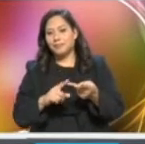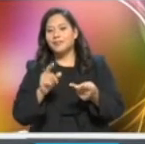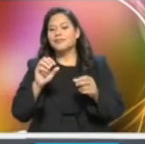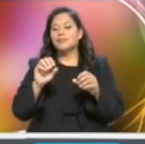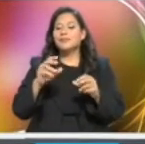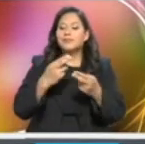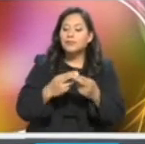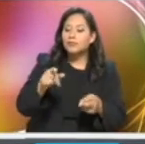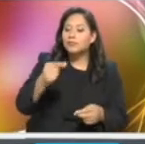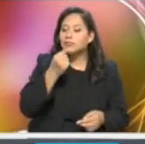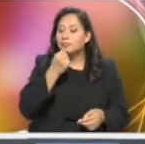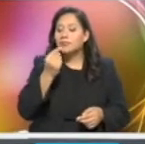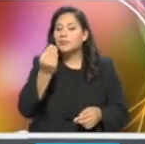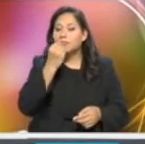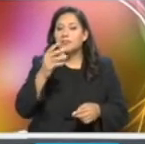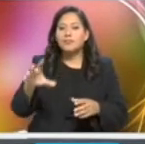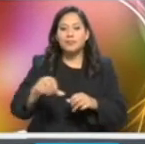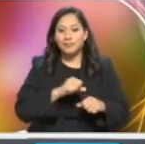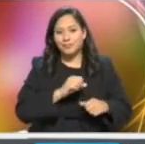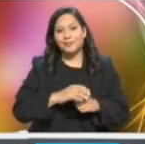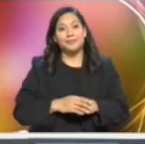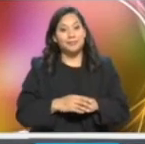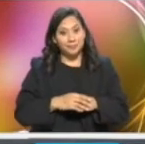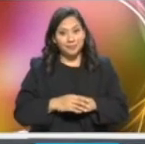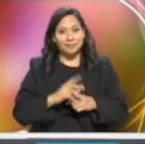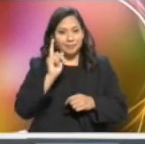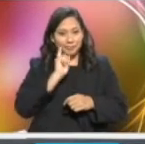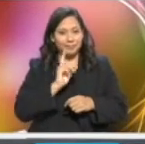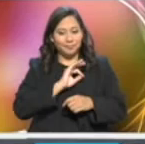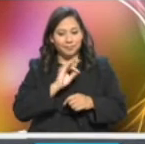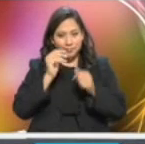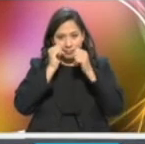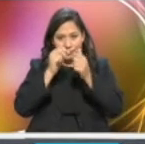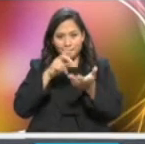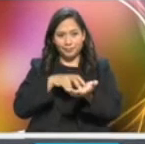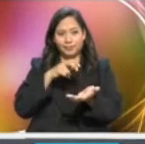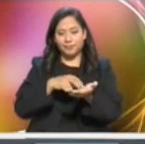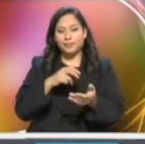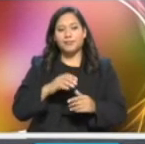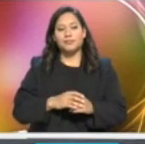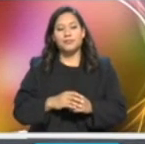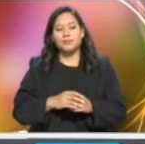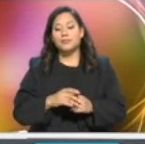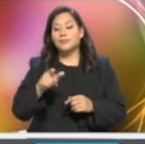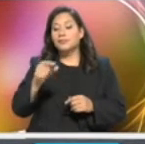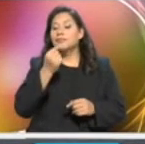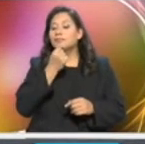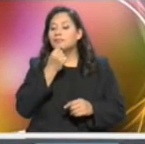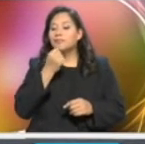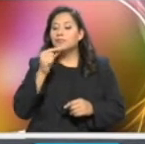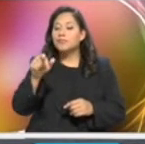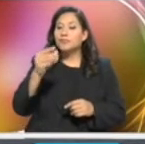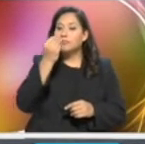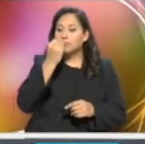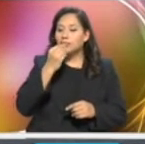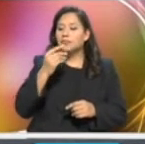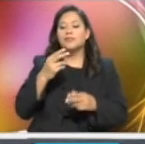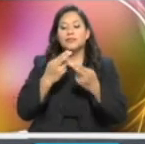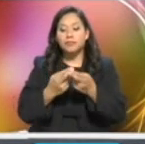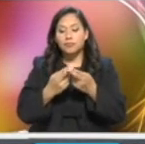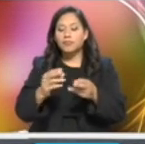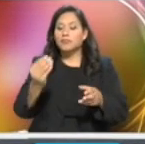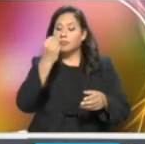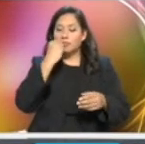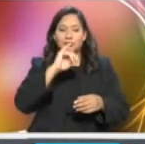niño. Lo que dejó el niño. Esa es otra cosa, yo creo que las mujeres podemos poner mucha atención. Comernos las sobras de los hijos. Híjole. Sí, no,